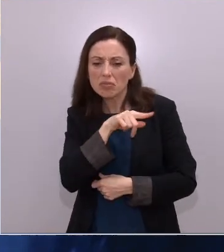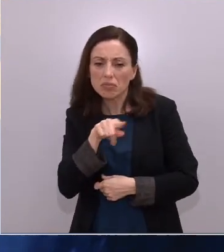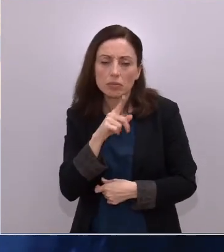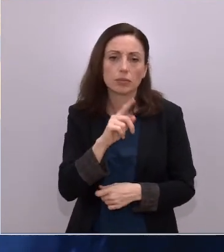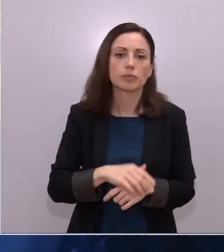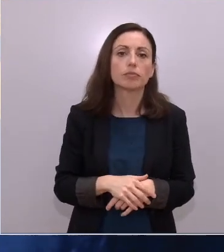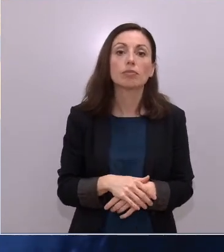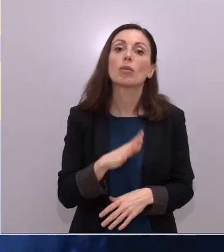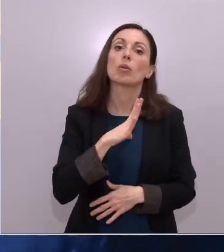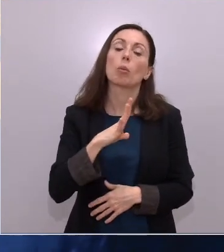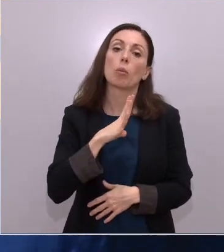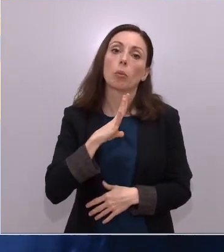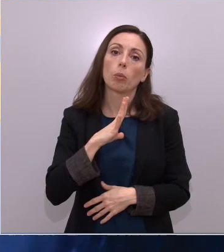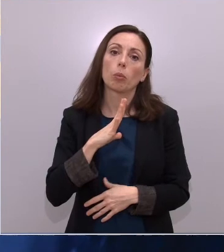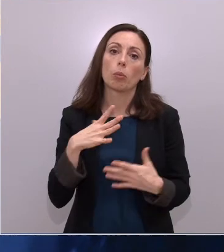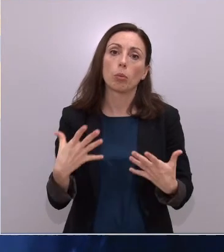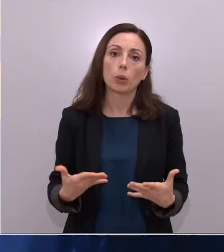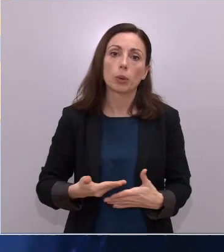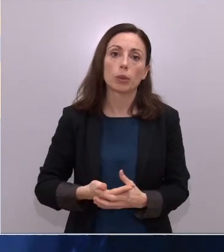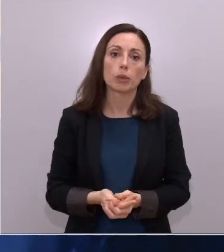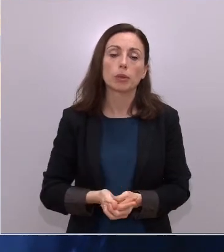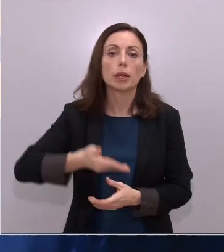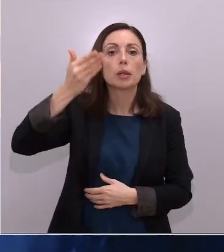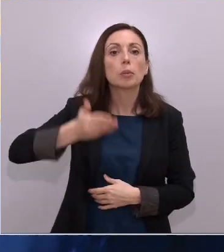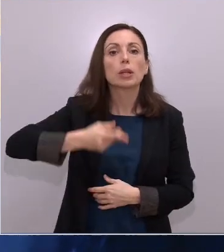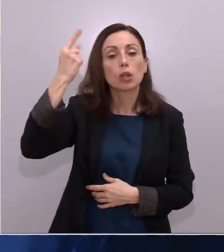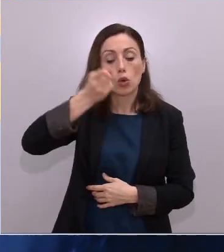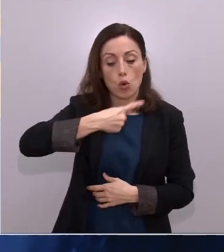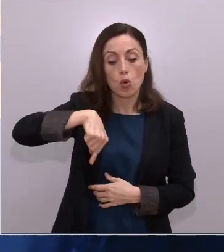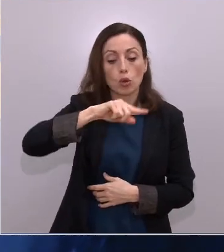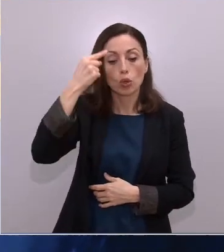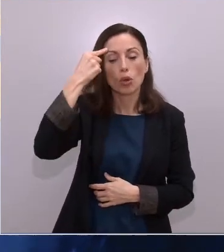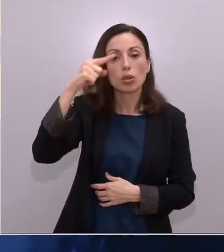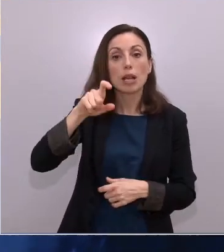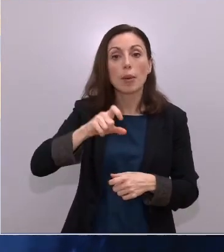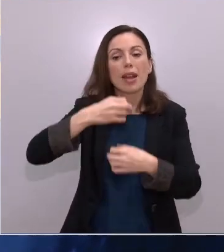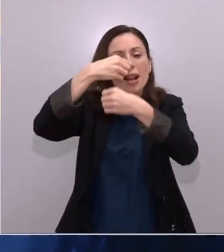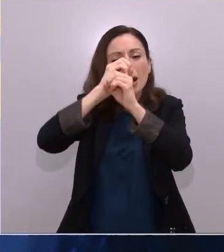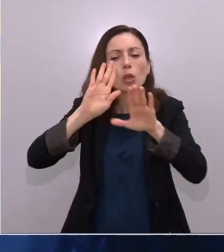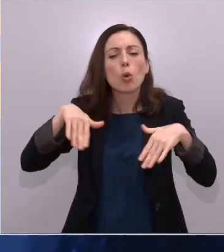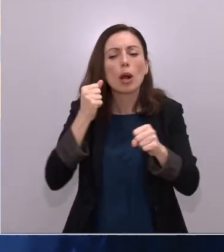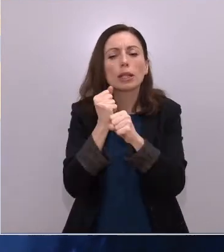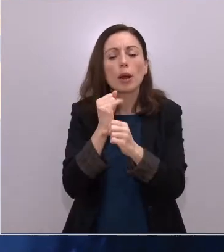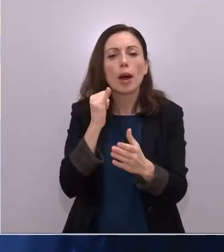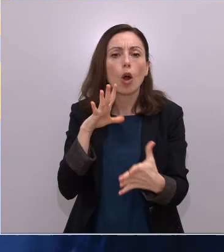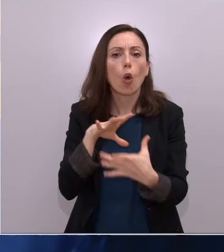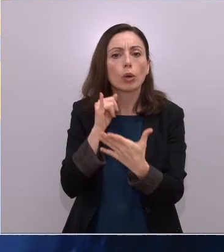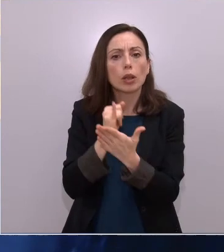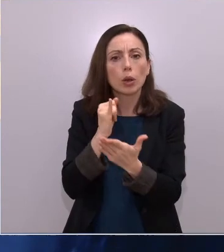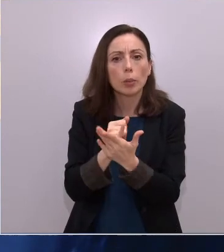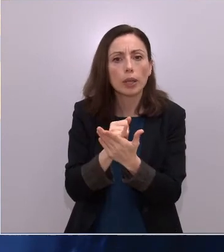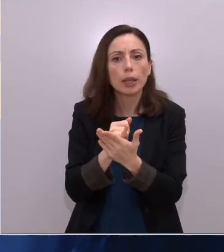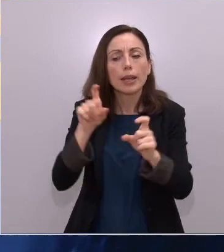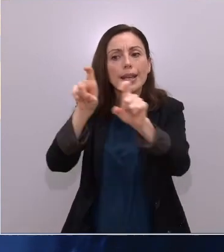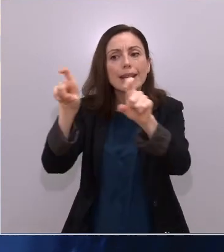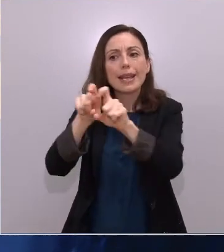favor, que todos los laboratorios fundamentalmente tenemos que tener conocimiento de que se dedican a eso y, por supuesto, la empresa tiene que comunicarlo a salud que